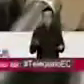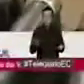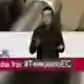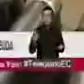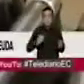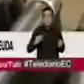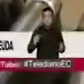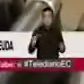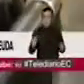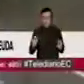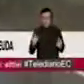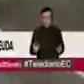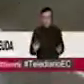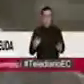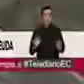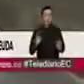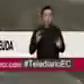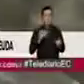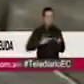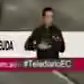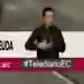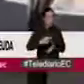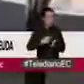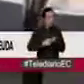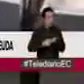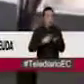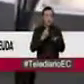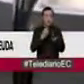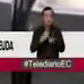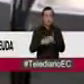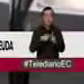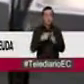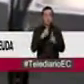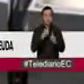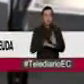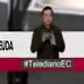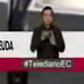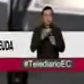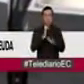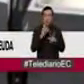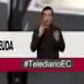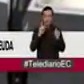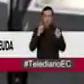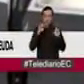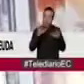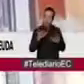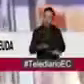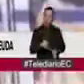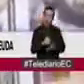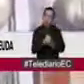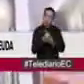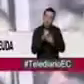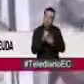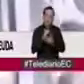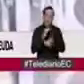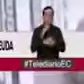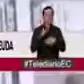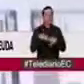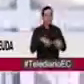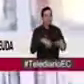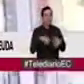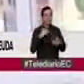Sin embargo, apunta que esta renegociación no significa dinero adicional al país, sino un alivio, necesario por cuanto todas las